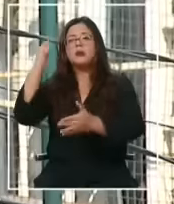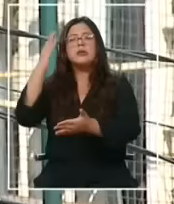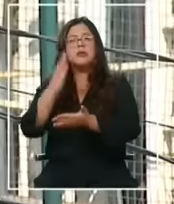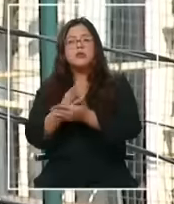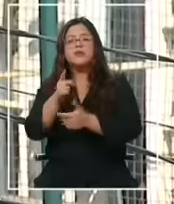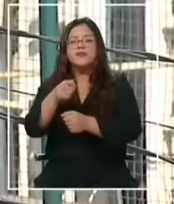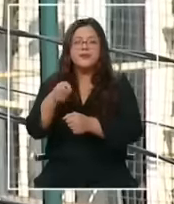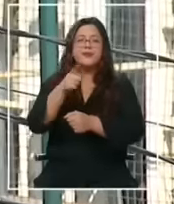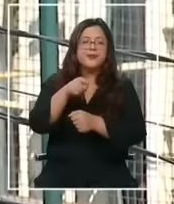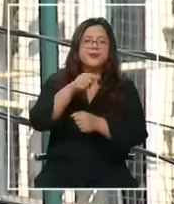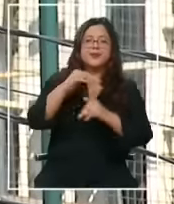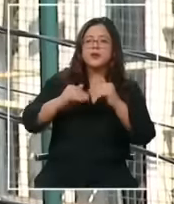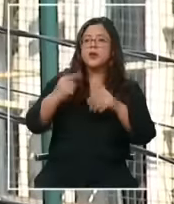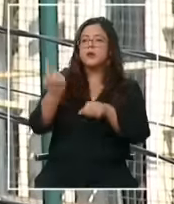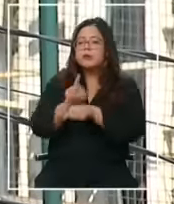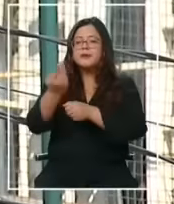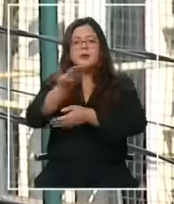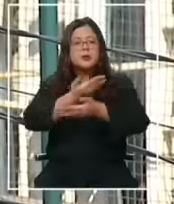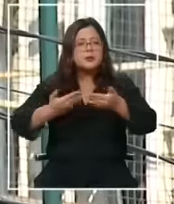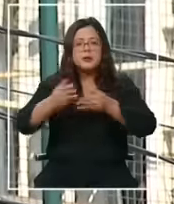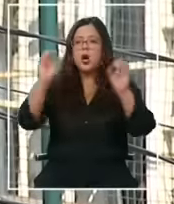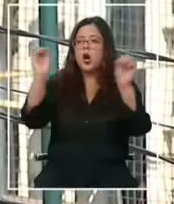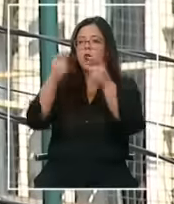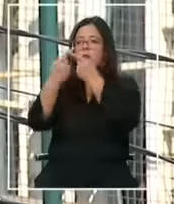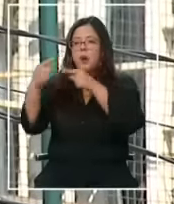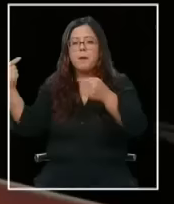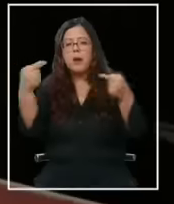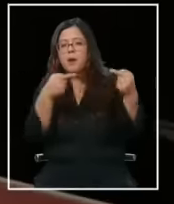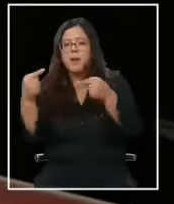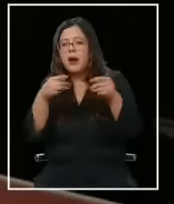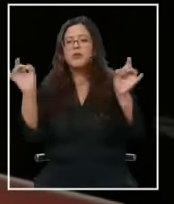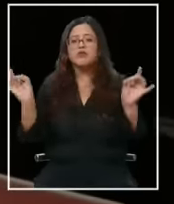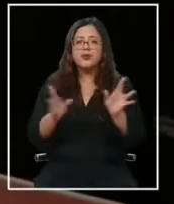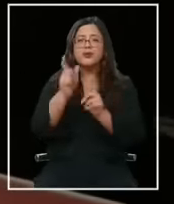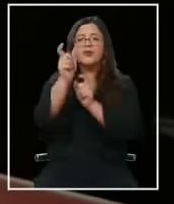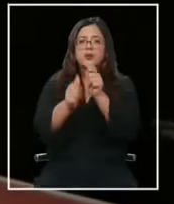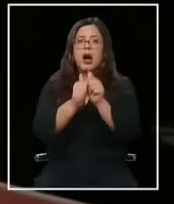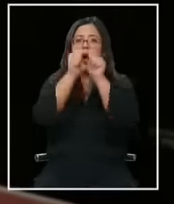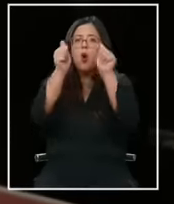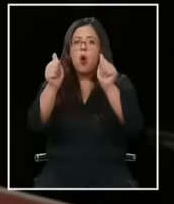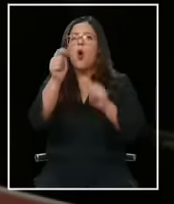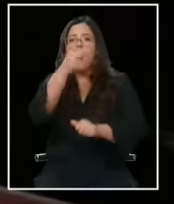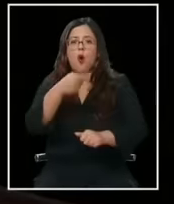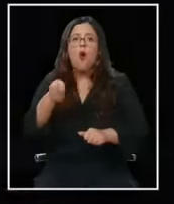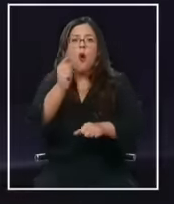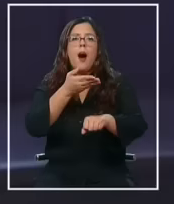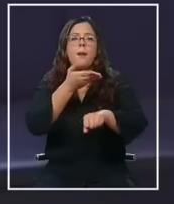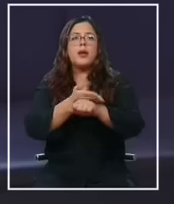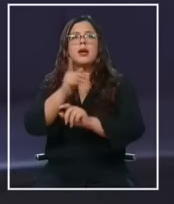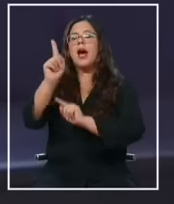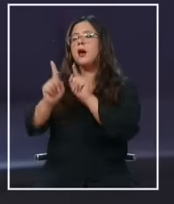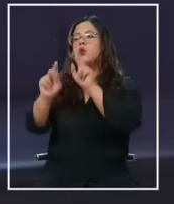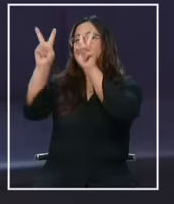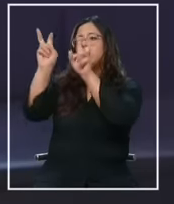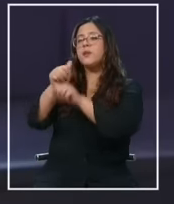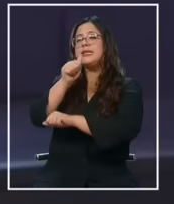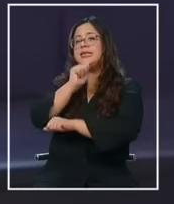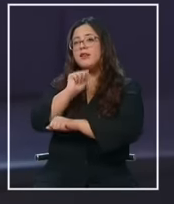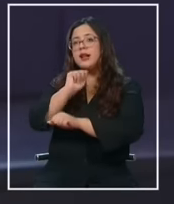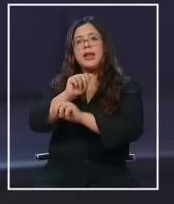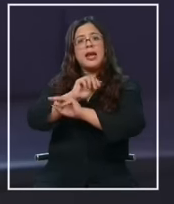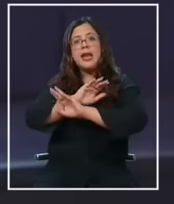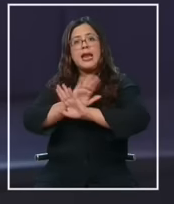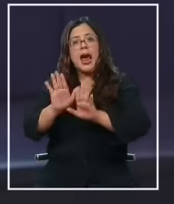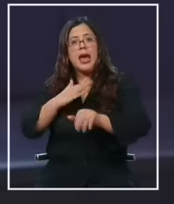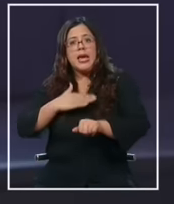palestra desatando discusión y polémica, más si es una autoridad la que reabre el debate. Hay discusiones que están pendientes y que nadie quiere